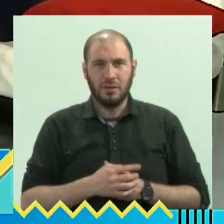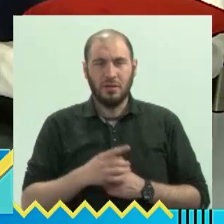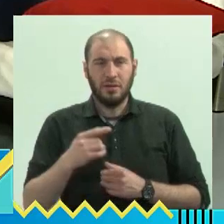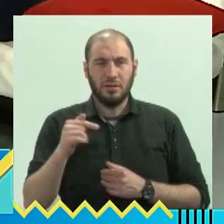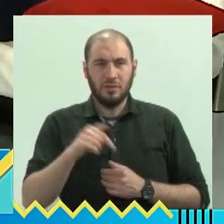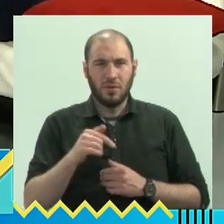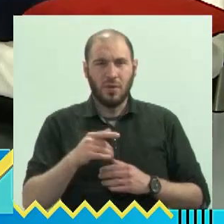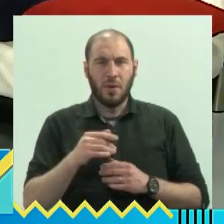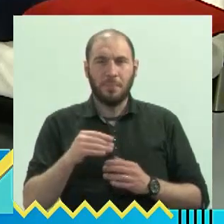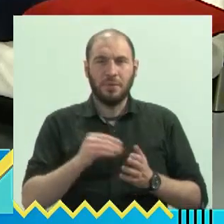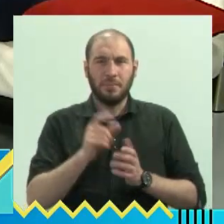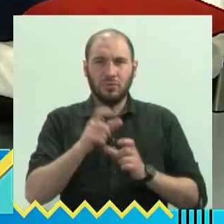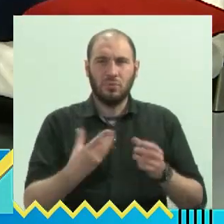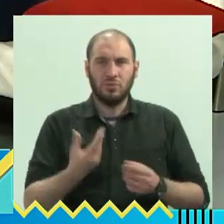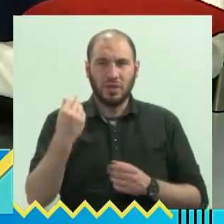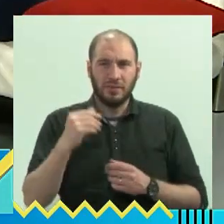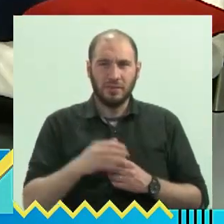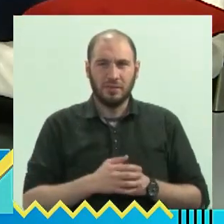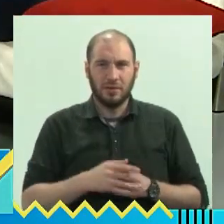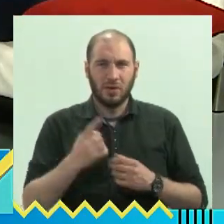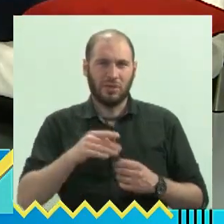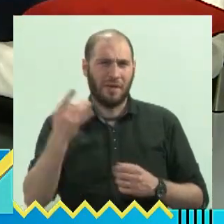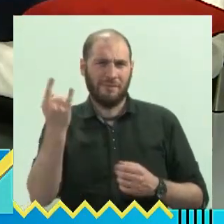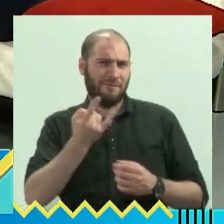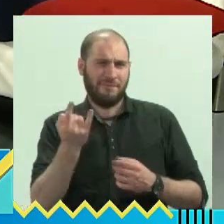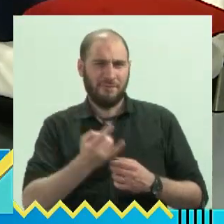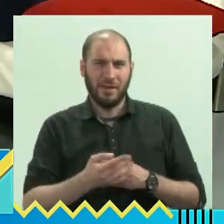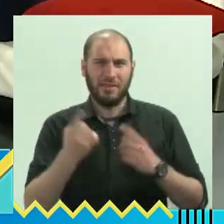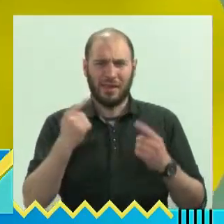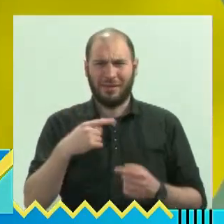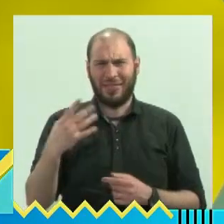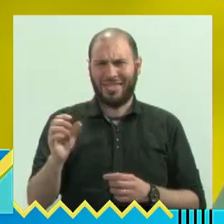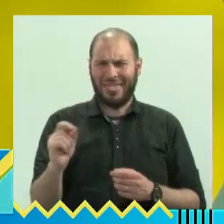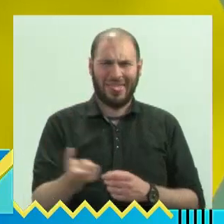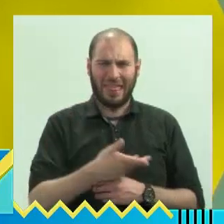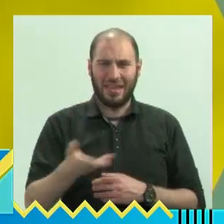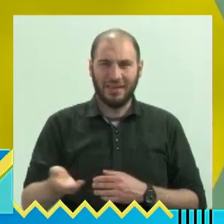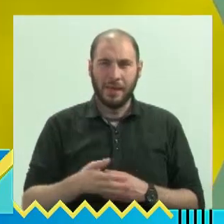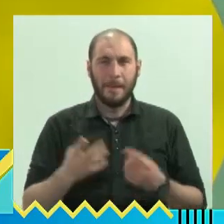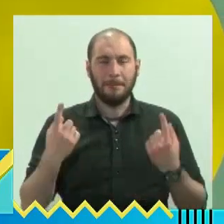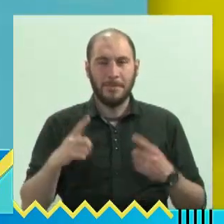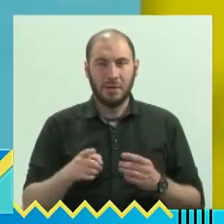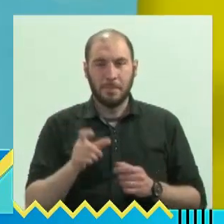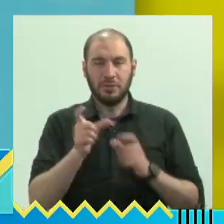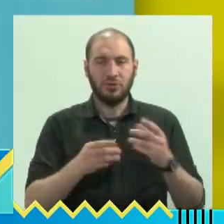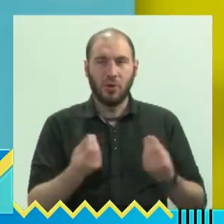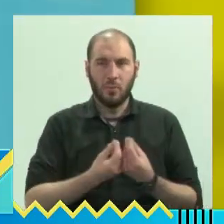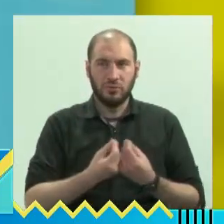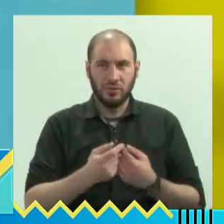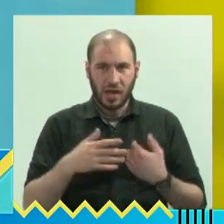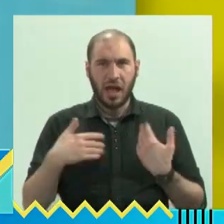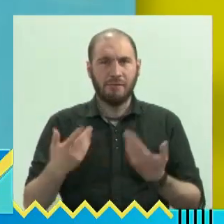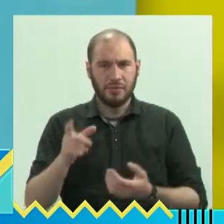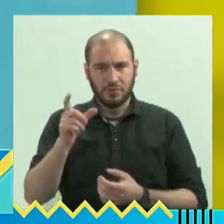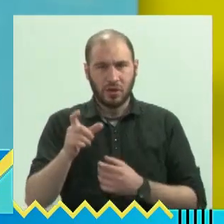también en esos mitos y leyendas es que muchas veces son hasta fantasiosas, te podría decir que hasta delirantes en ciertos puntos. Sin embargo, hay mucha gente hasta que es devota